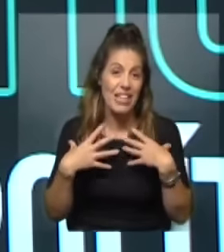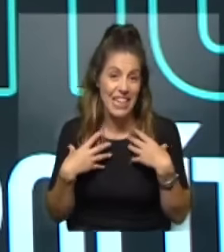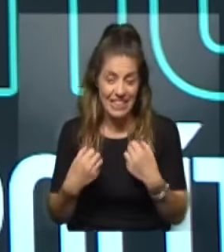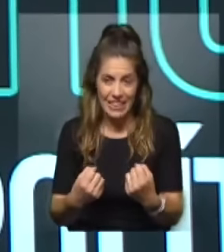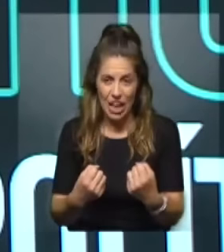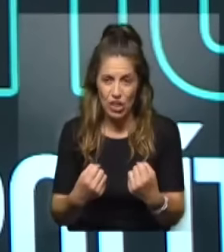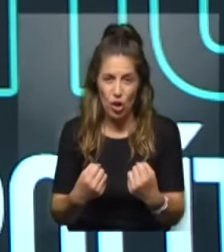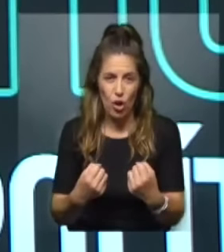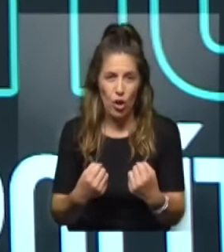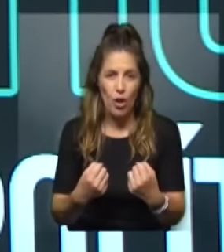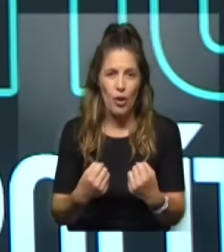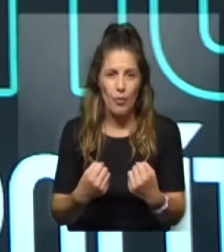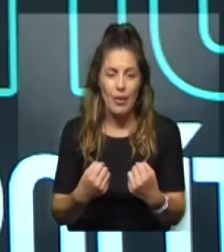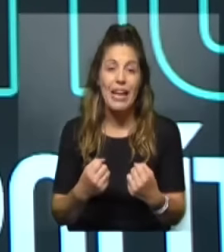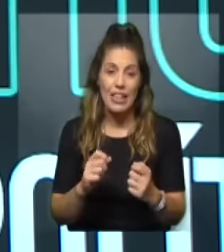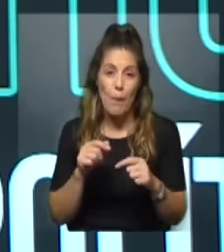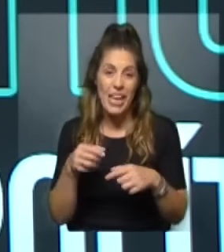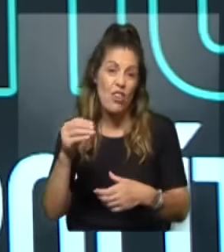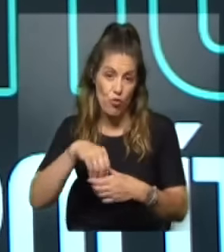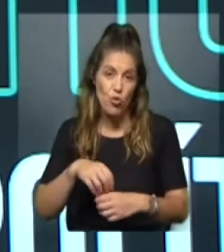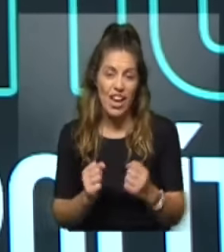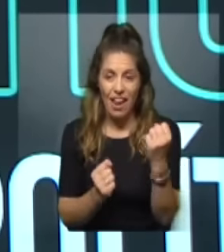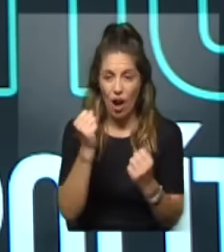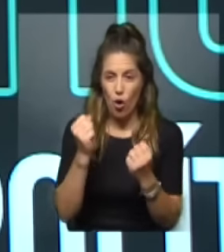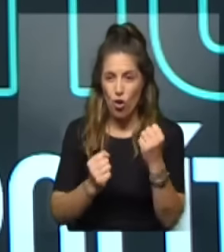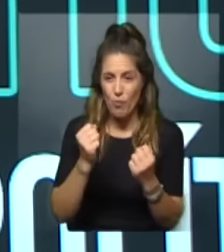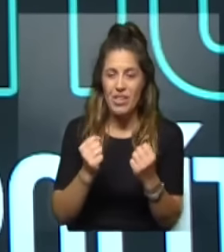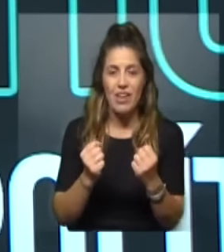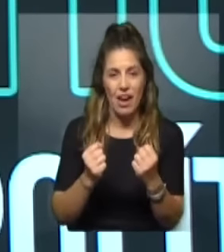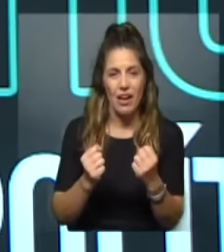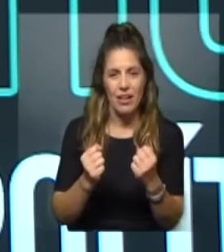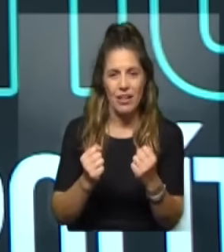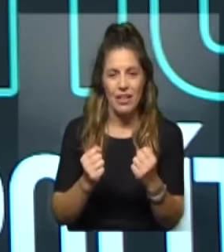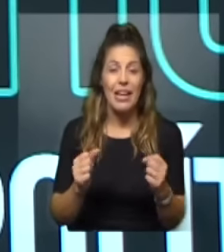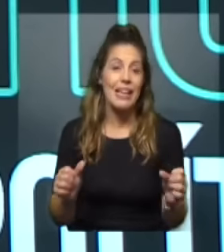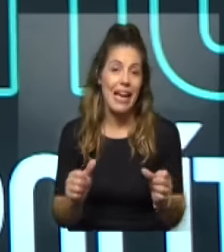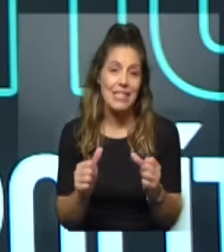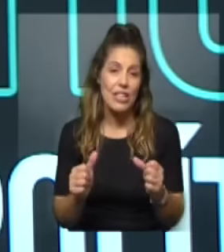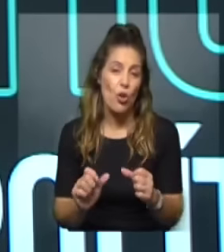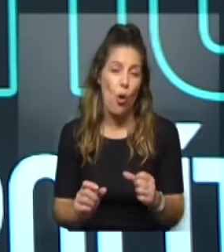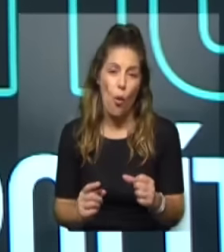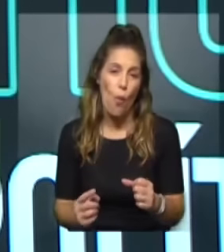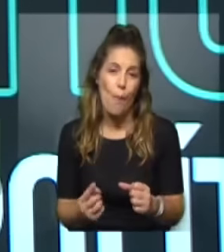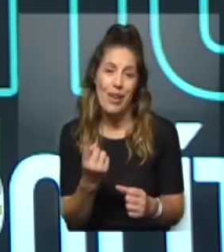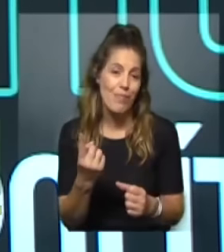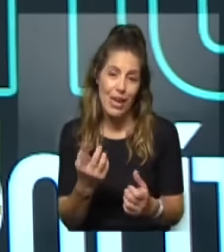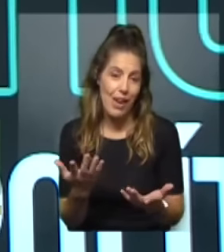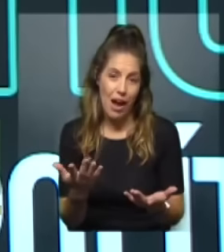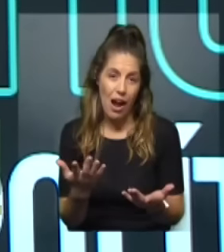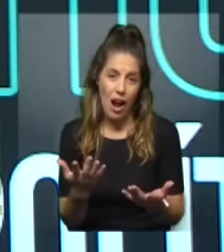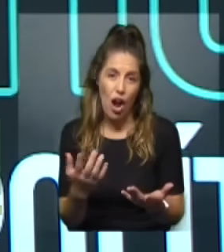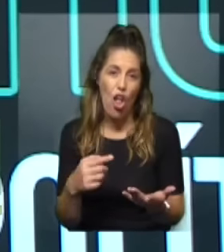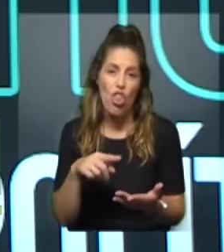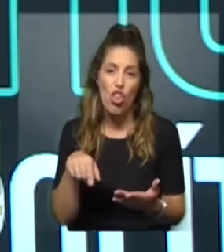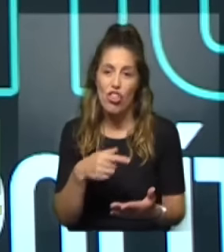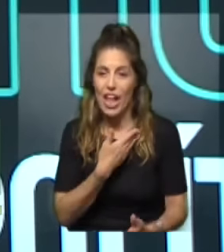tiene su correlato en la economía eh que que sin dudas ha sido un primer lugar donde el